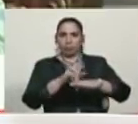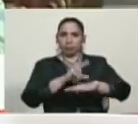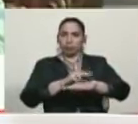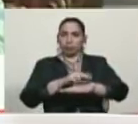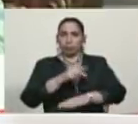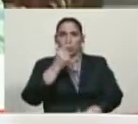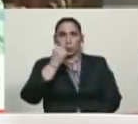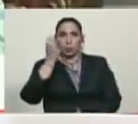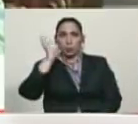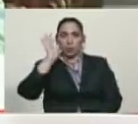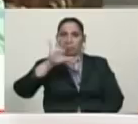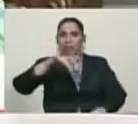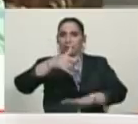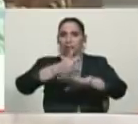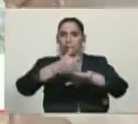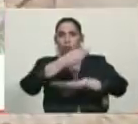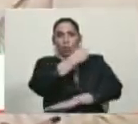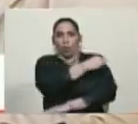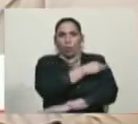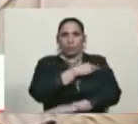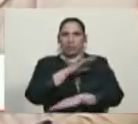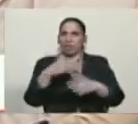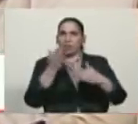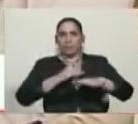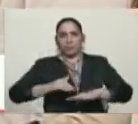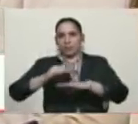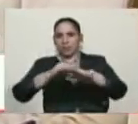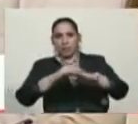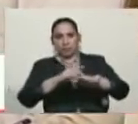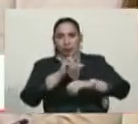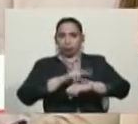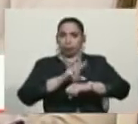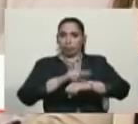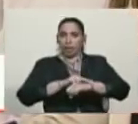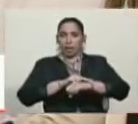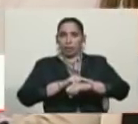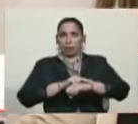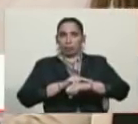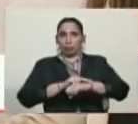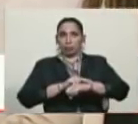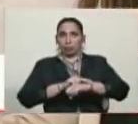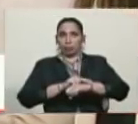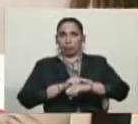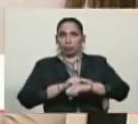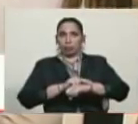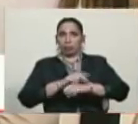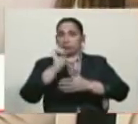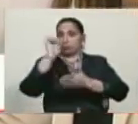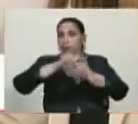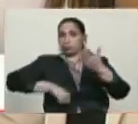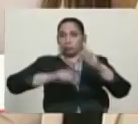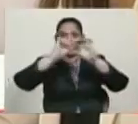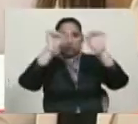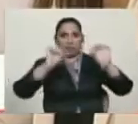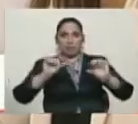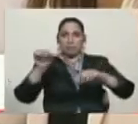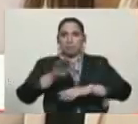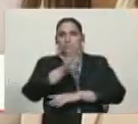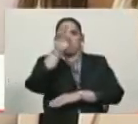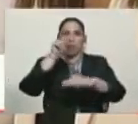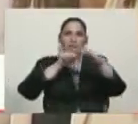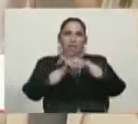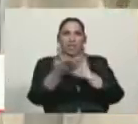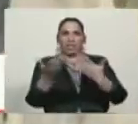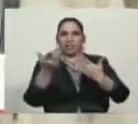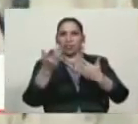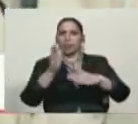directores de hospitales médicas y médicos de los hospitales si no existiera el sistema barrio adentro que fuera de